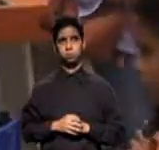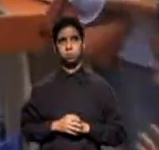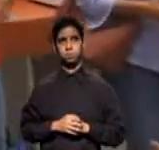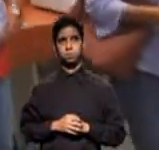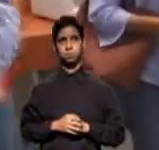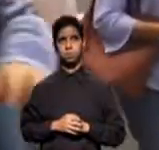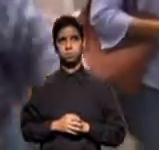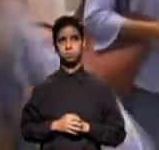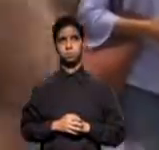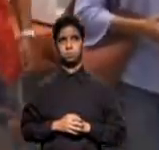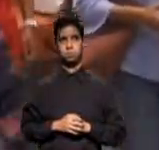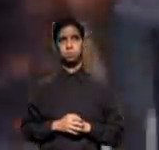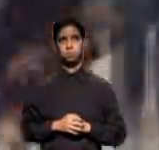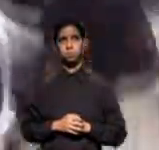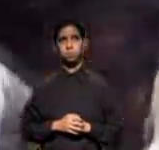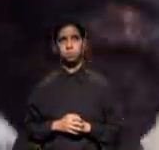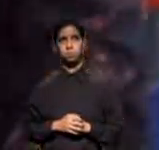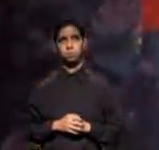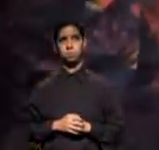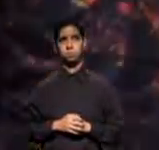Mira.